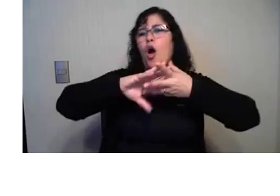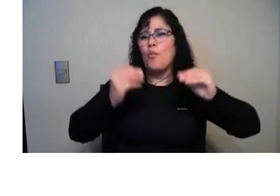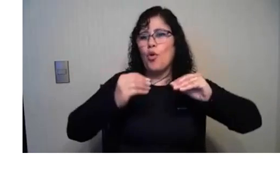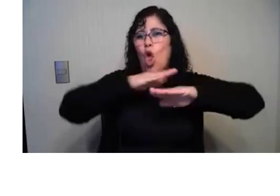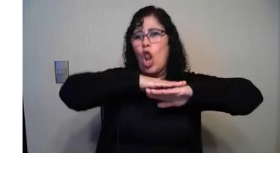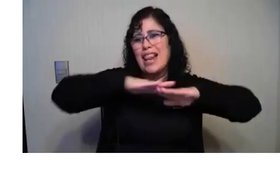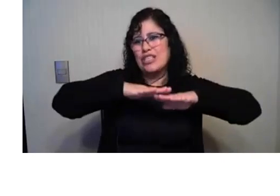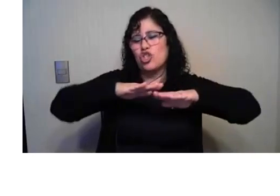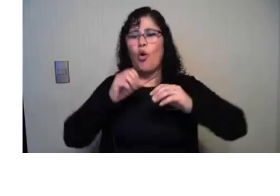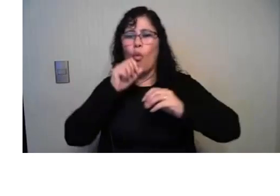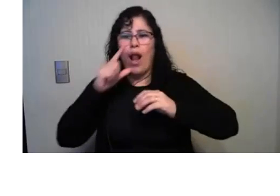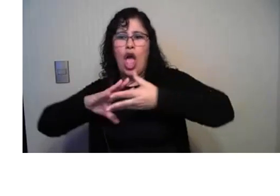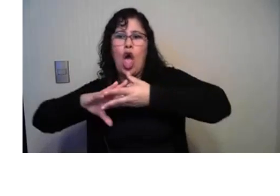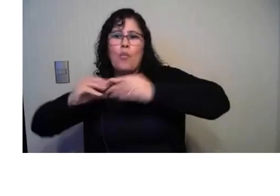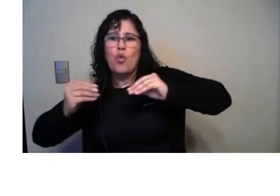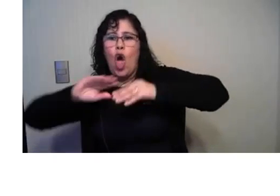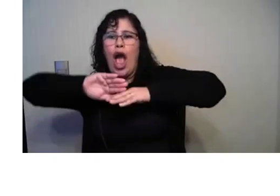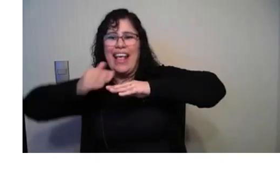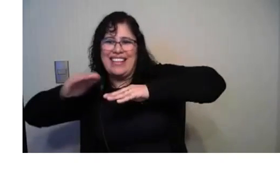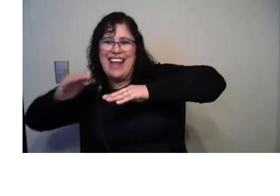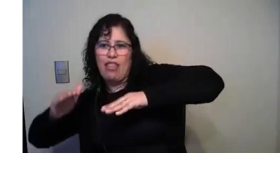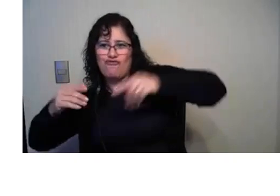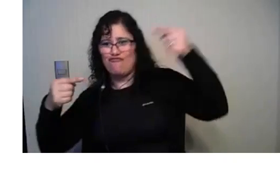músculo liso es músculo estriado, ¿ya?